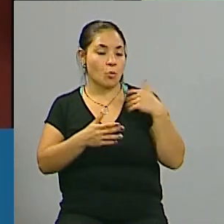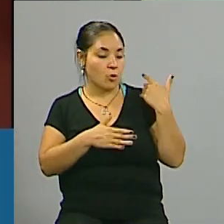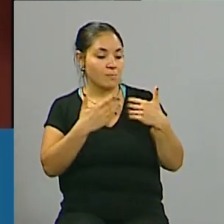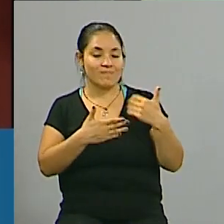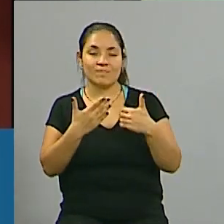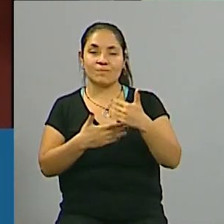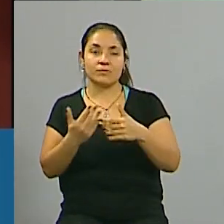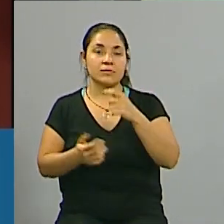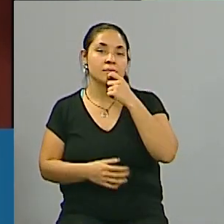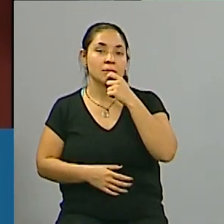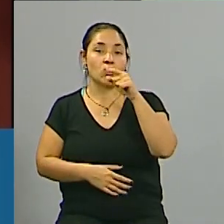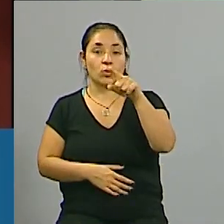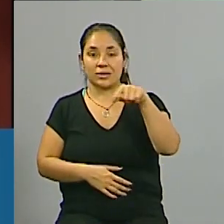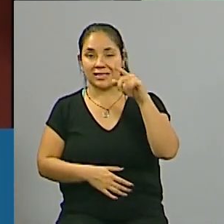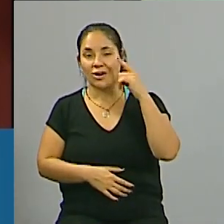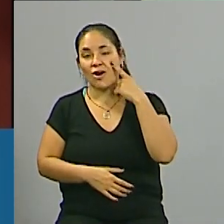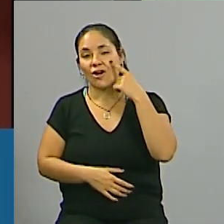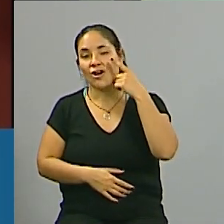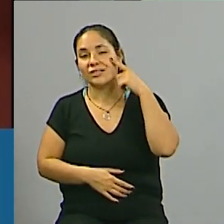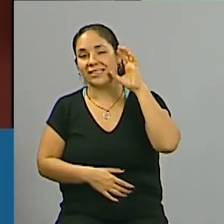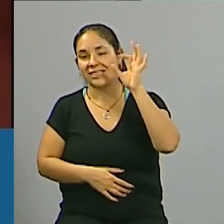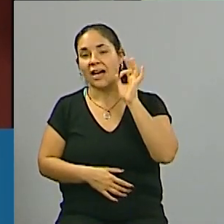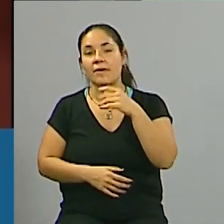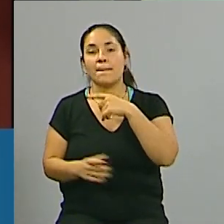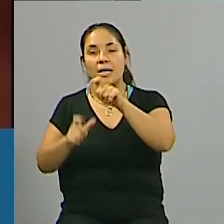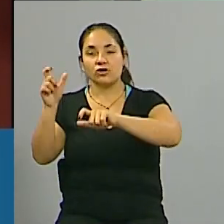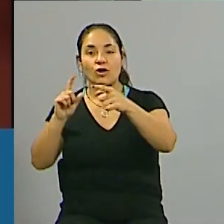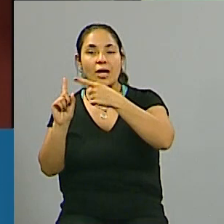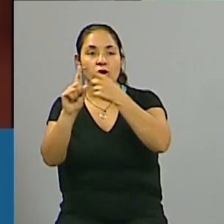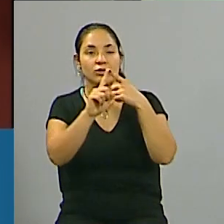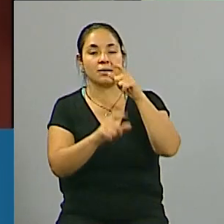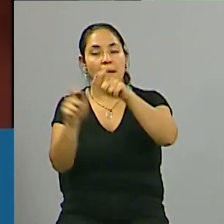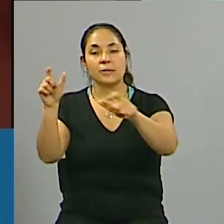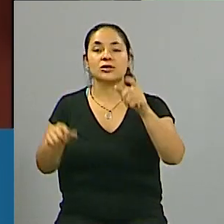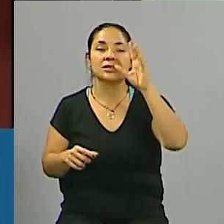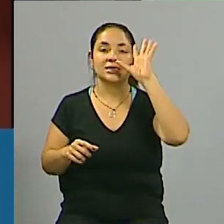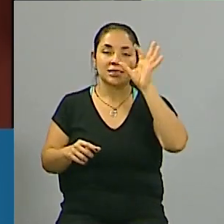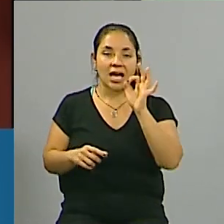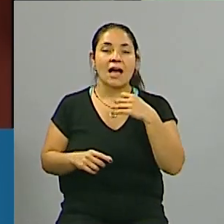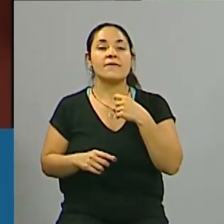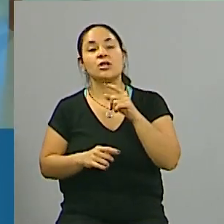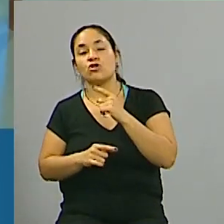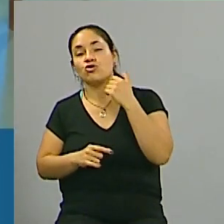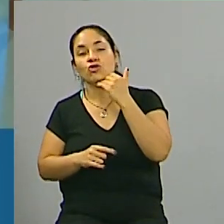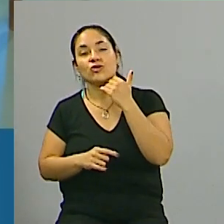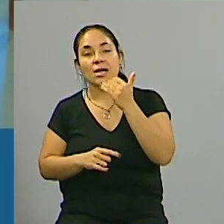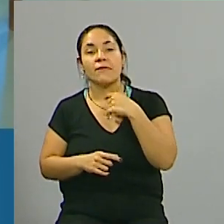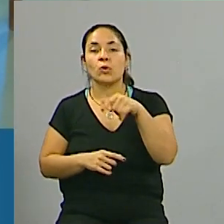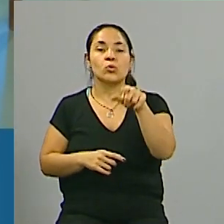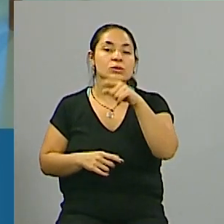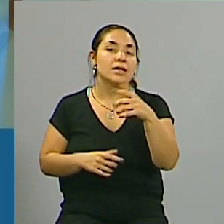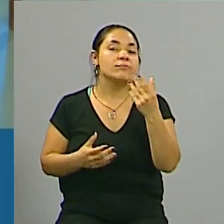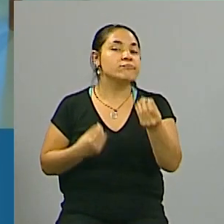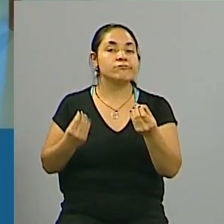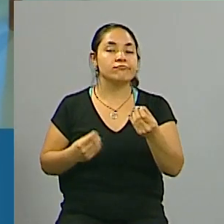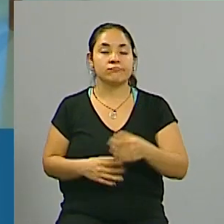cuenta que ustedes caminan la calle y que de pronto la gente les puede decir, sé del tema, no sé del tema, ¿cuál es el panorama que se encuentran? Nosotros desde